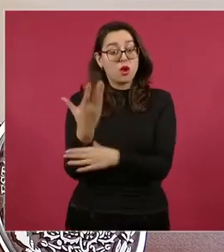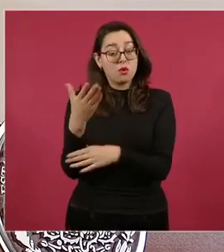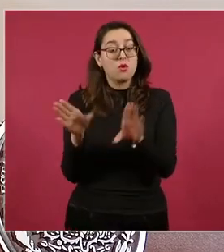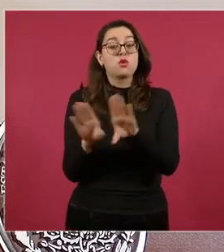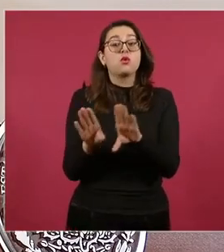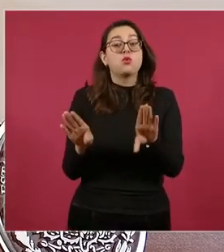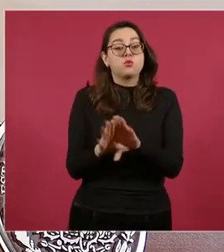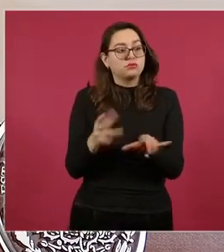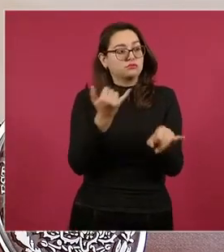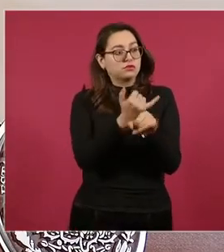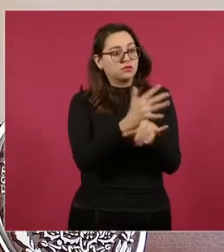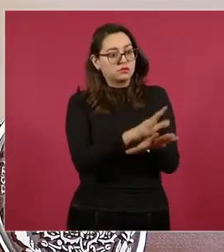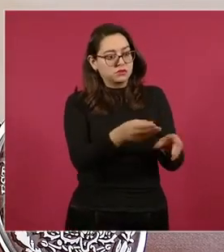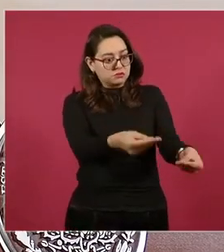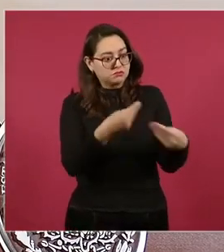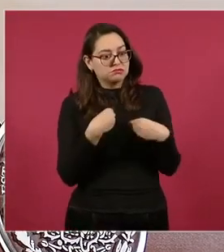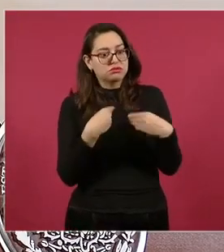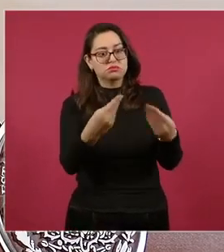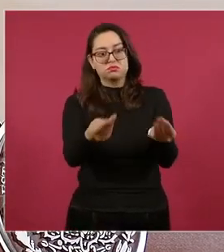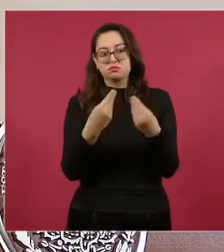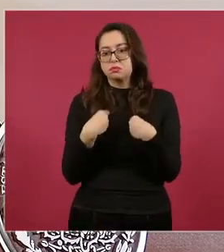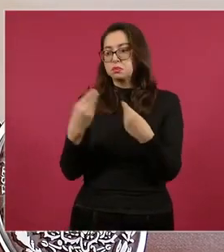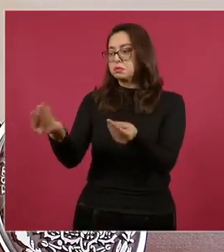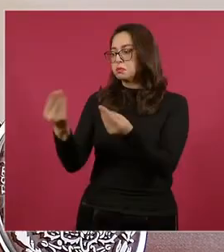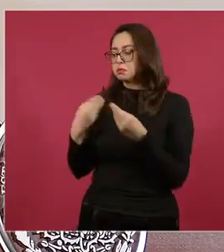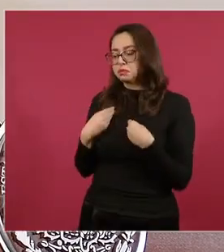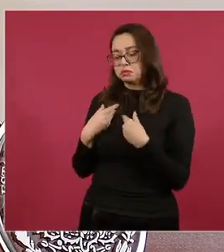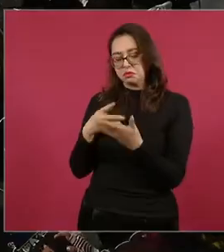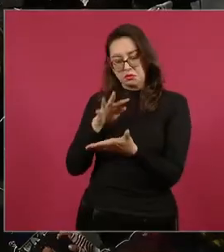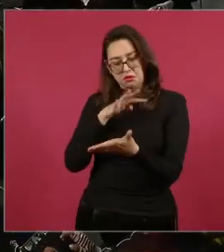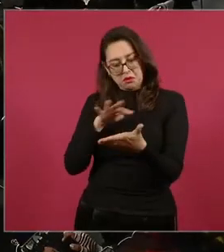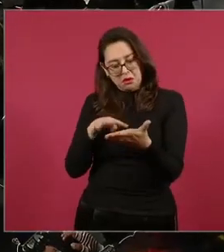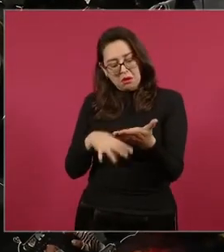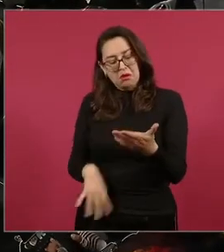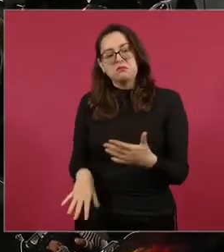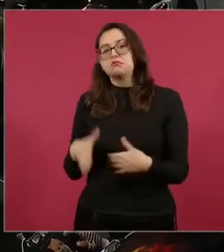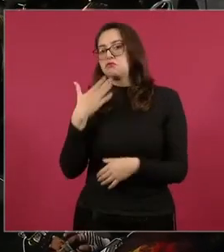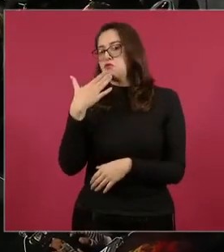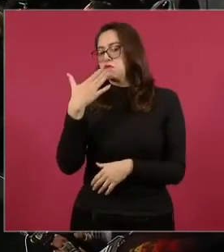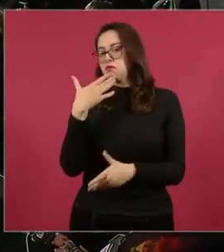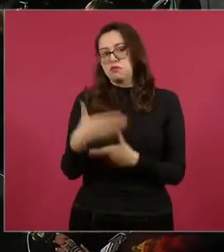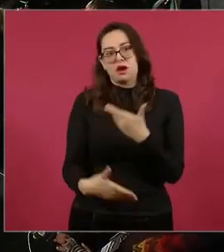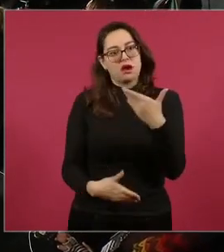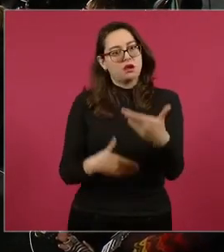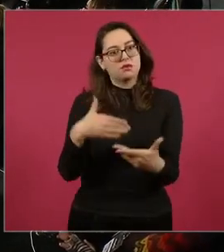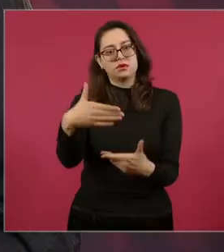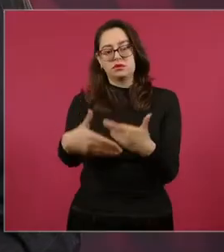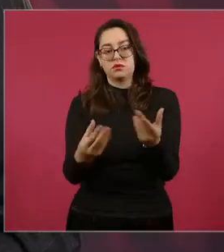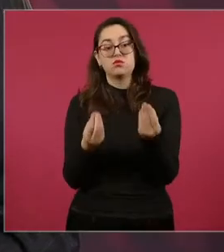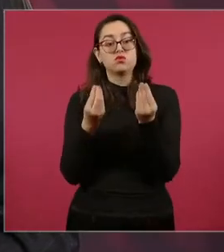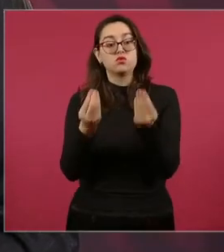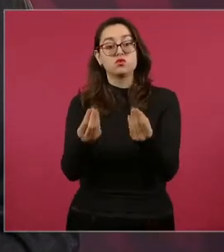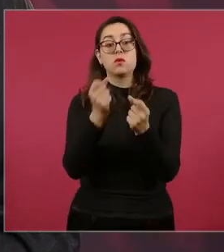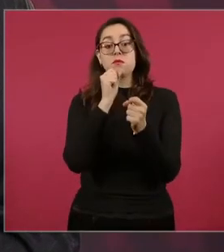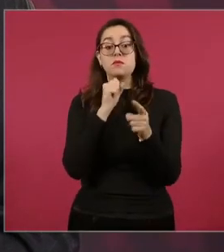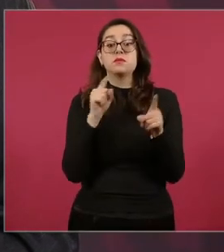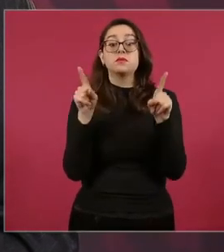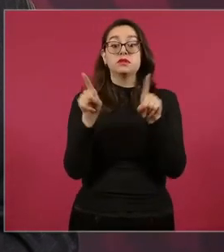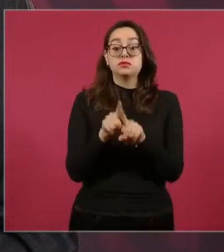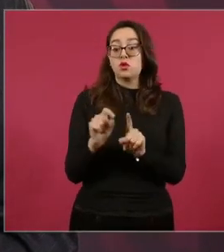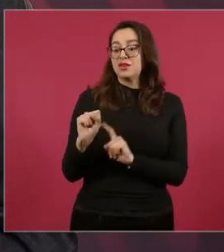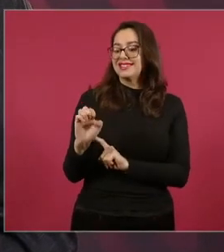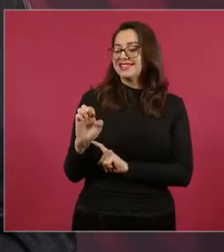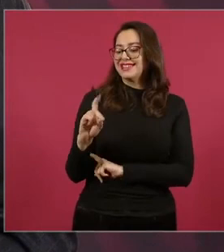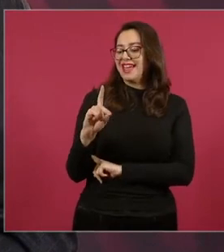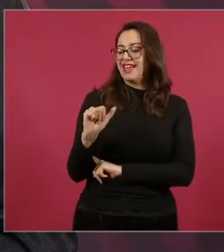Ayer también me reuní con el equipo para desarrollo urbano de